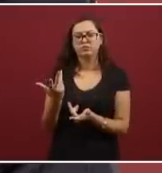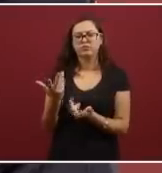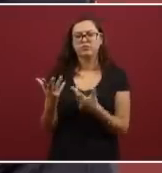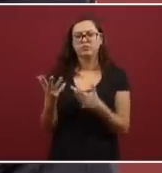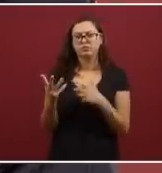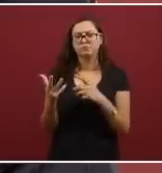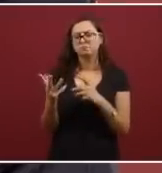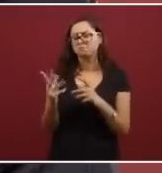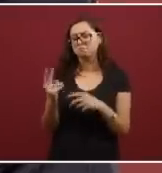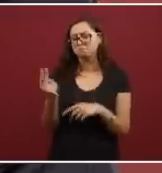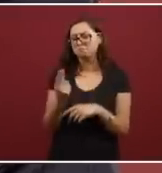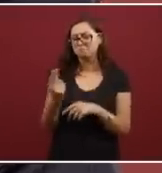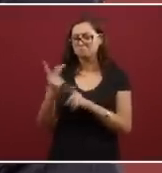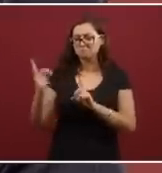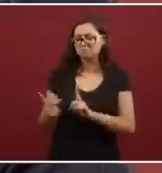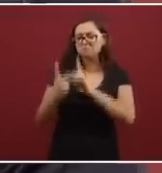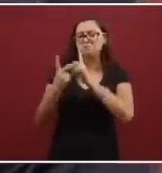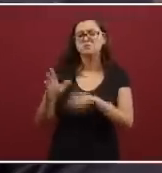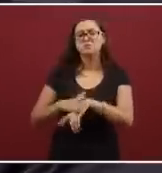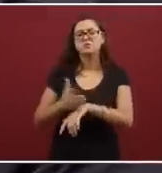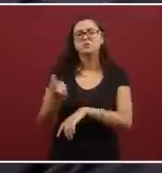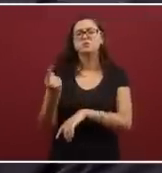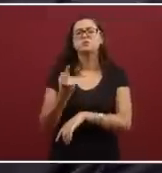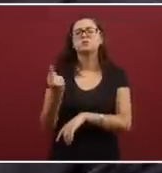porque desde que